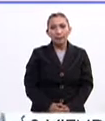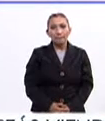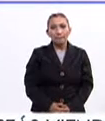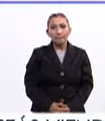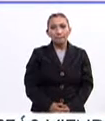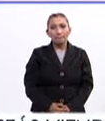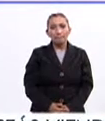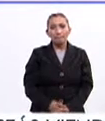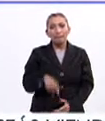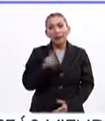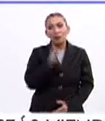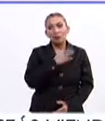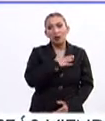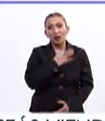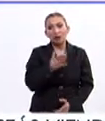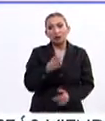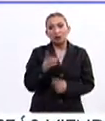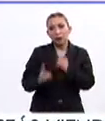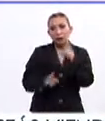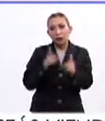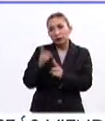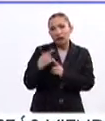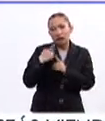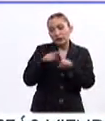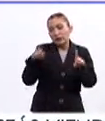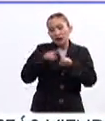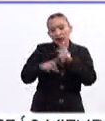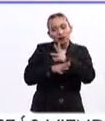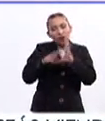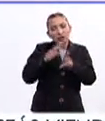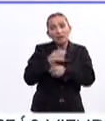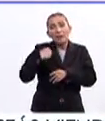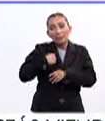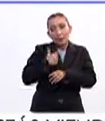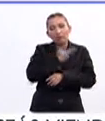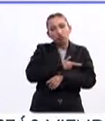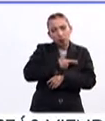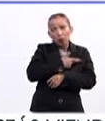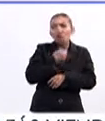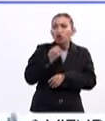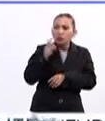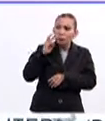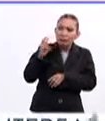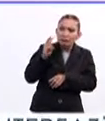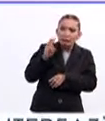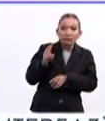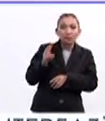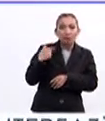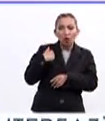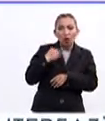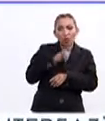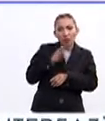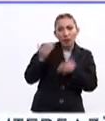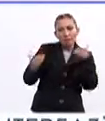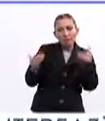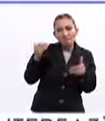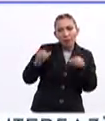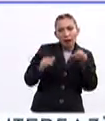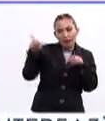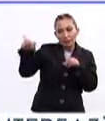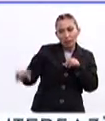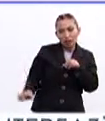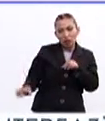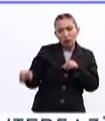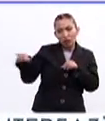Pero, bueno, mediante el deporte podemos hacer un sinfín de cosas, y a mí eso me agradó muchísimo porque yo pude comparar las